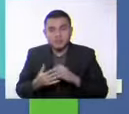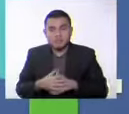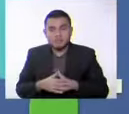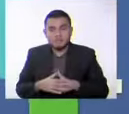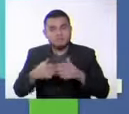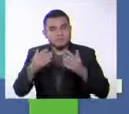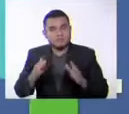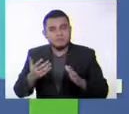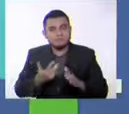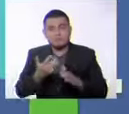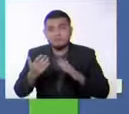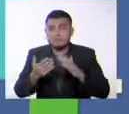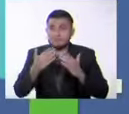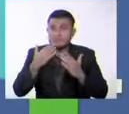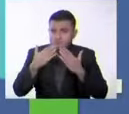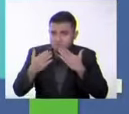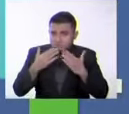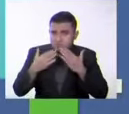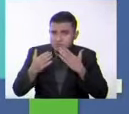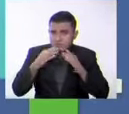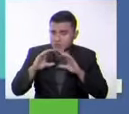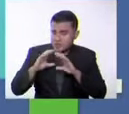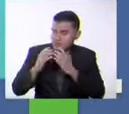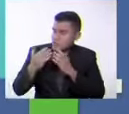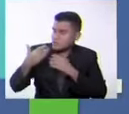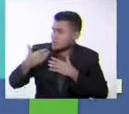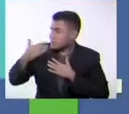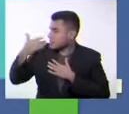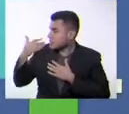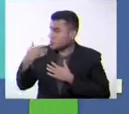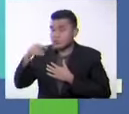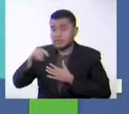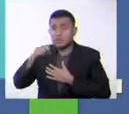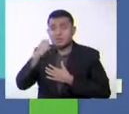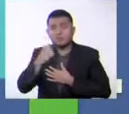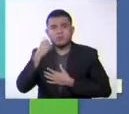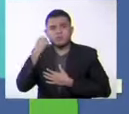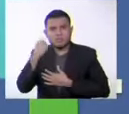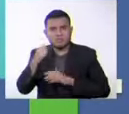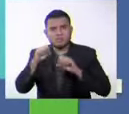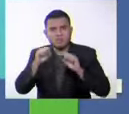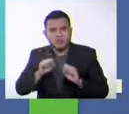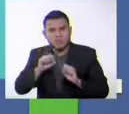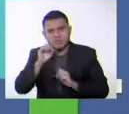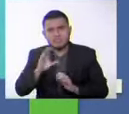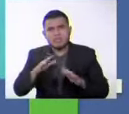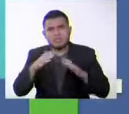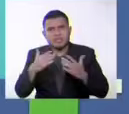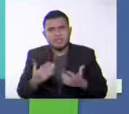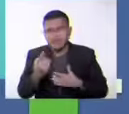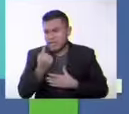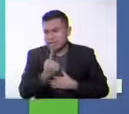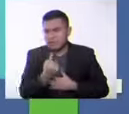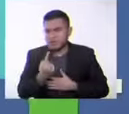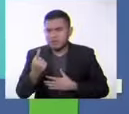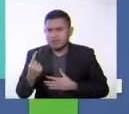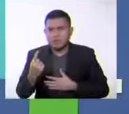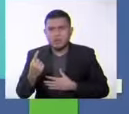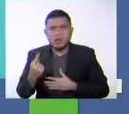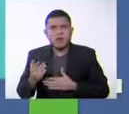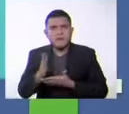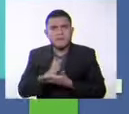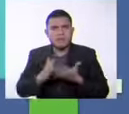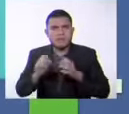hemos discutido en clases anteriores, es importante situar el hecho de que el ser humano es parte del